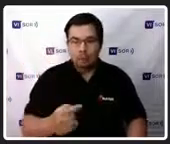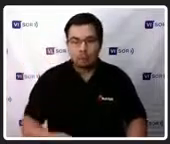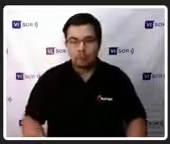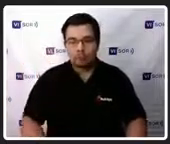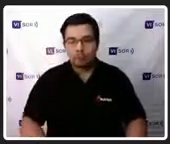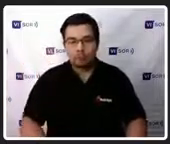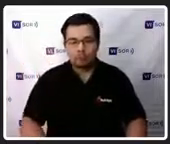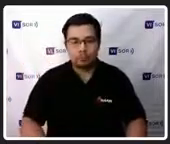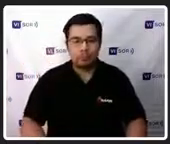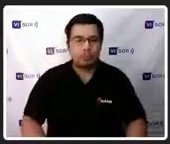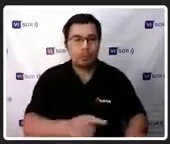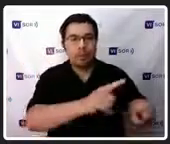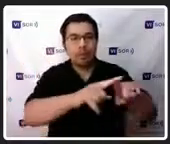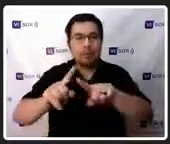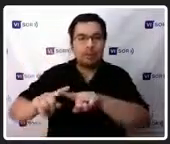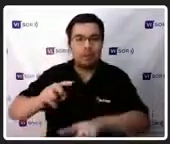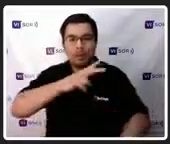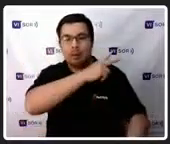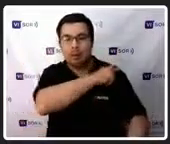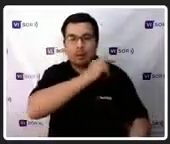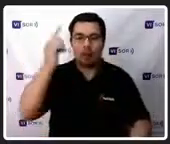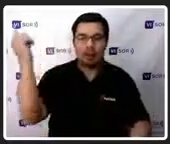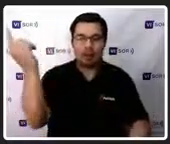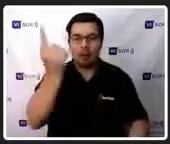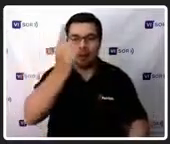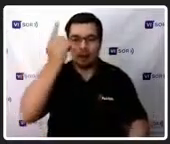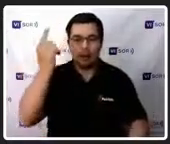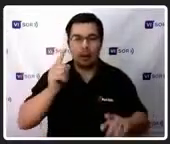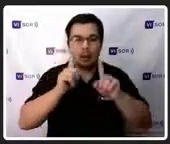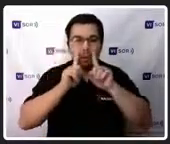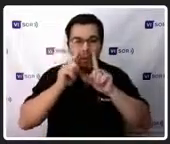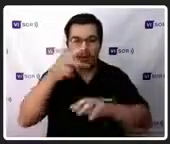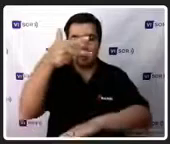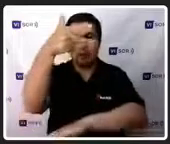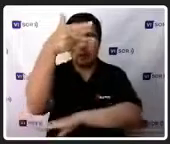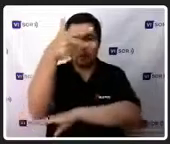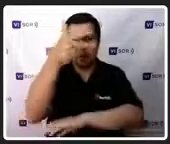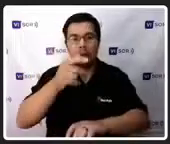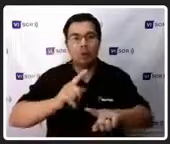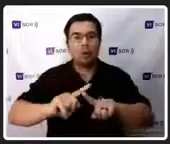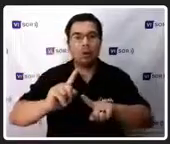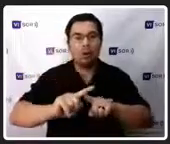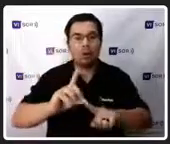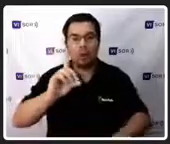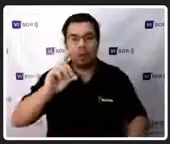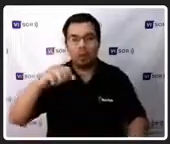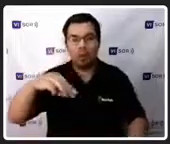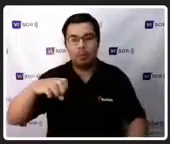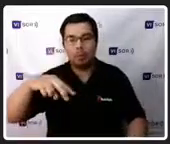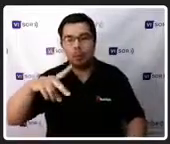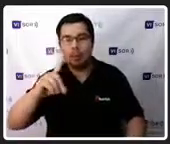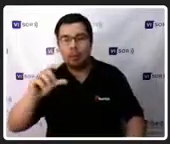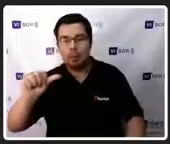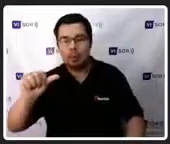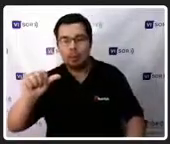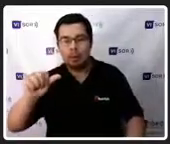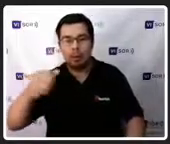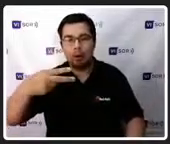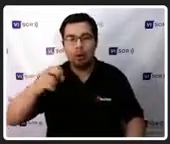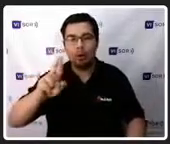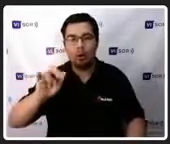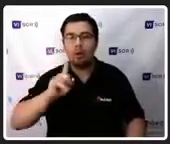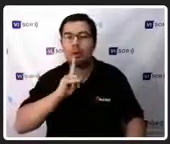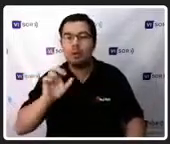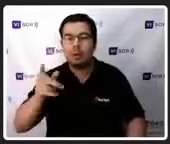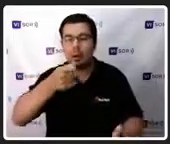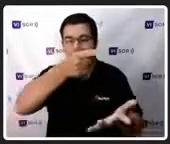de varios gerentes generales de hoteles, pero entre ellos el de Mandarin Oriental, este hotel de lujo que compró el edificio de Hyatt ahí al lado del Parque Arauco. Y él nos